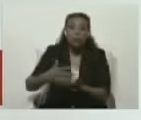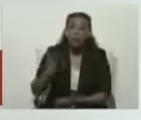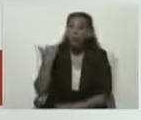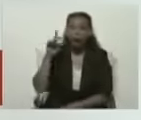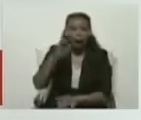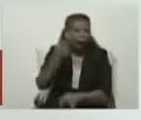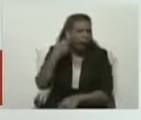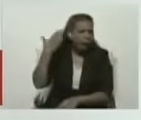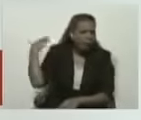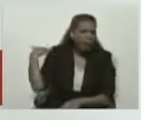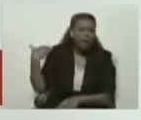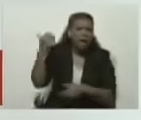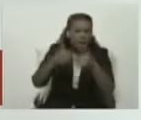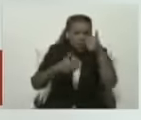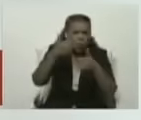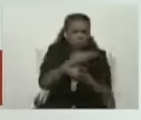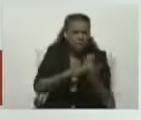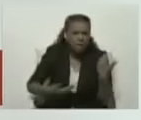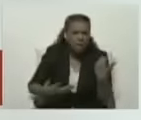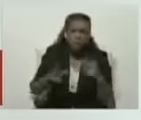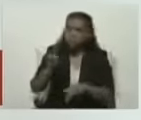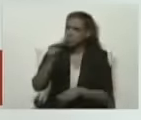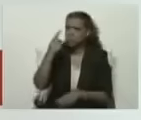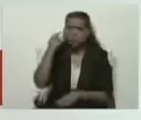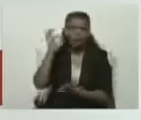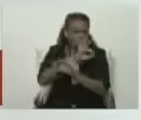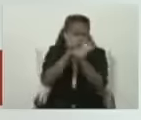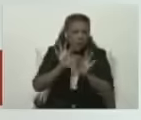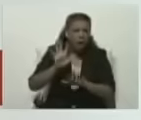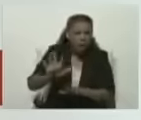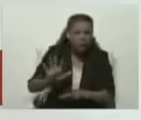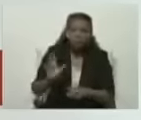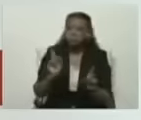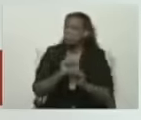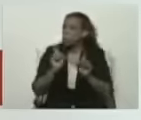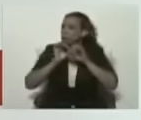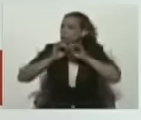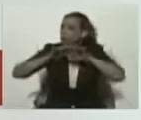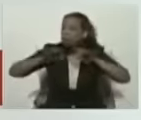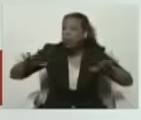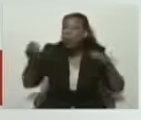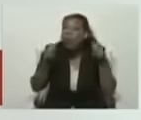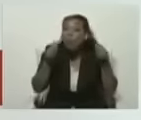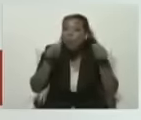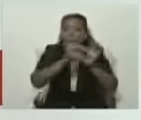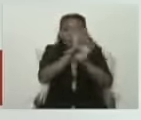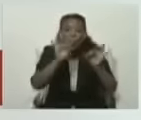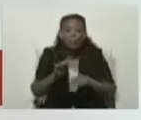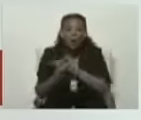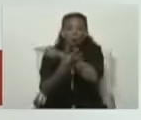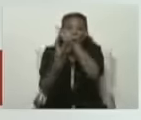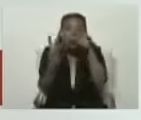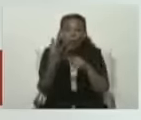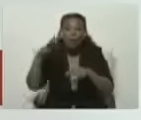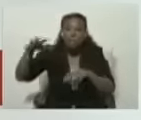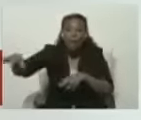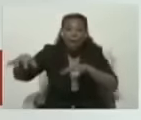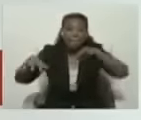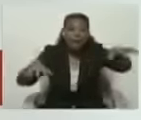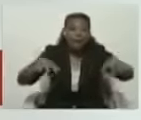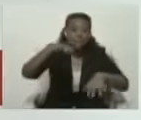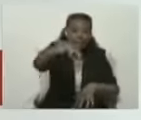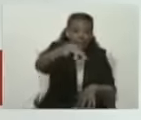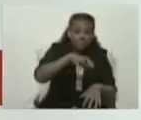este país, cómo se ha distribuido por los cuatro puntos